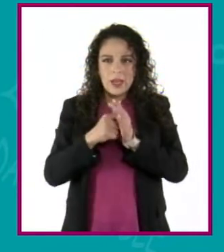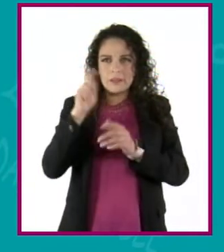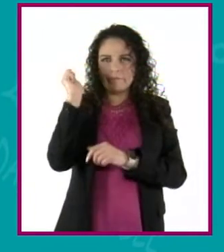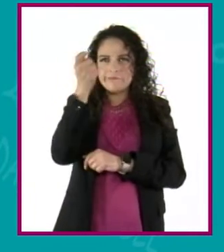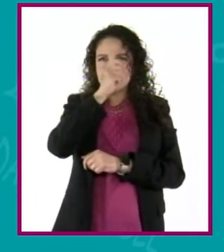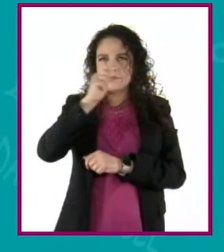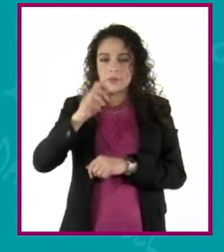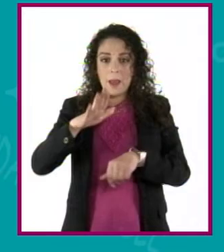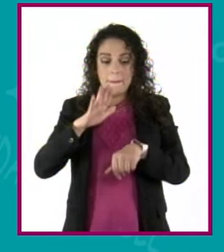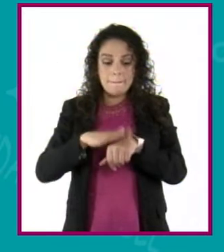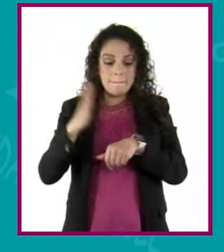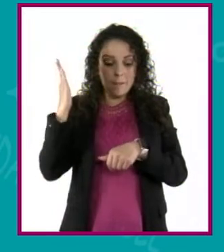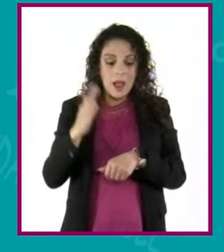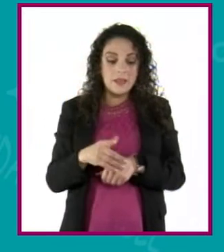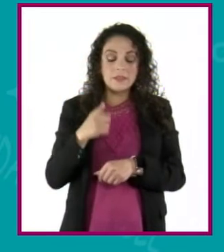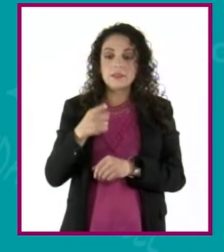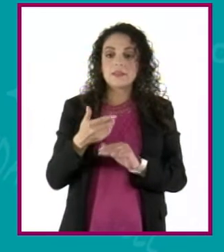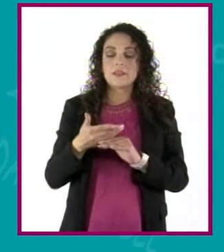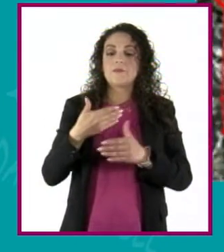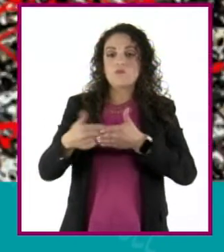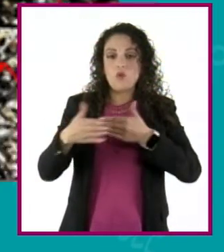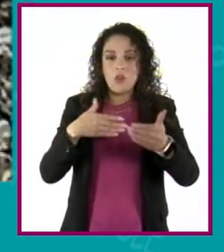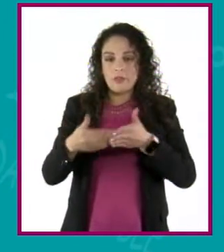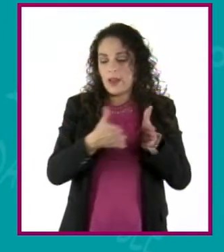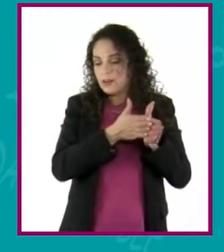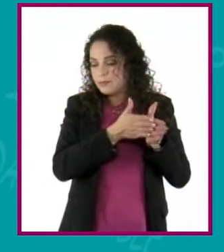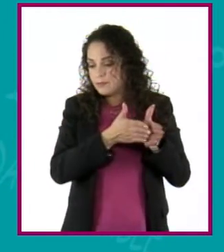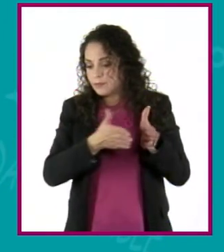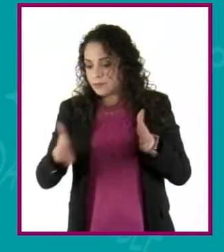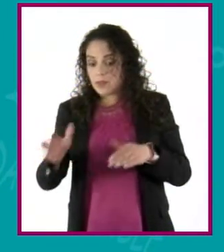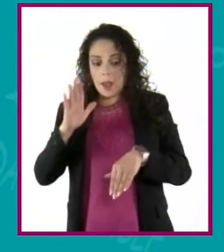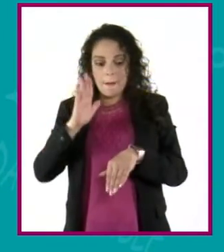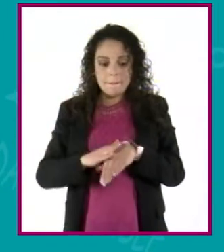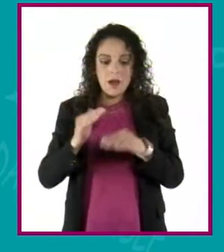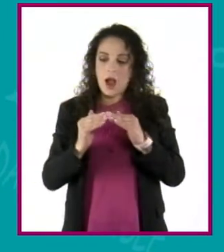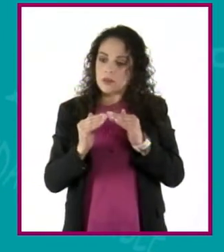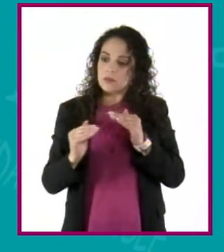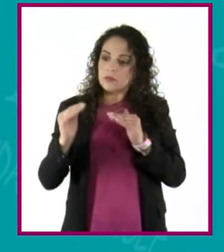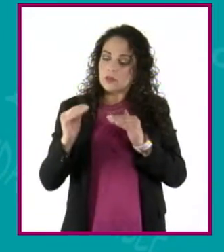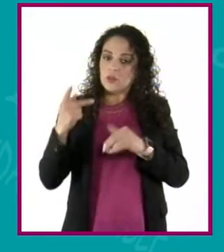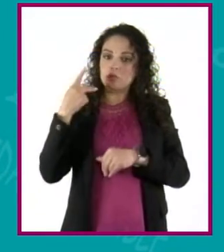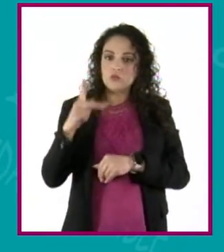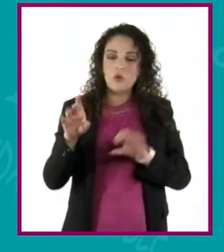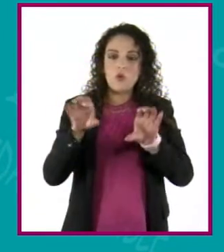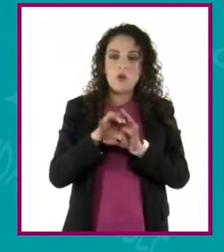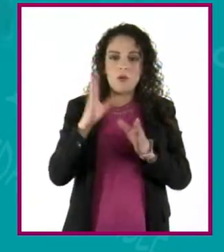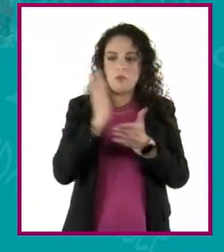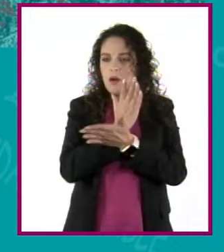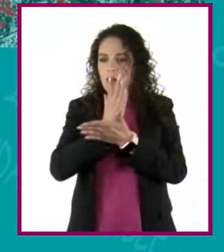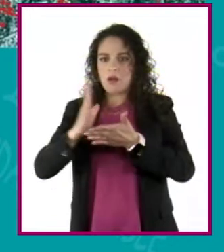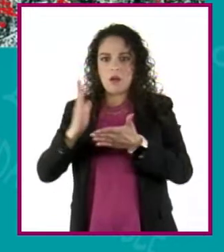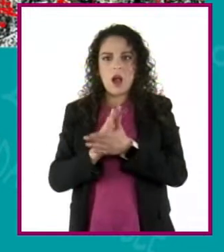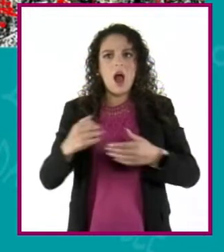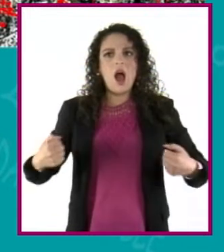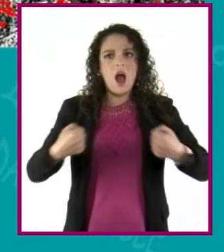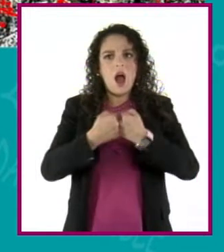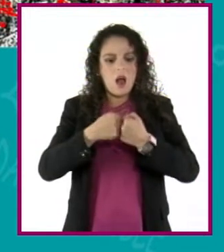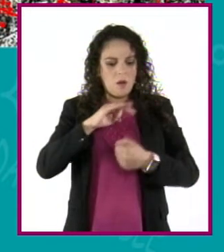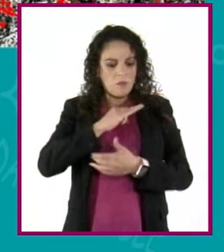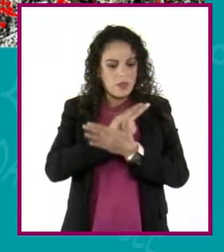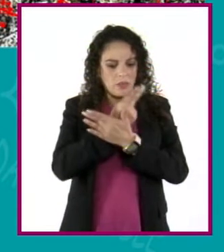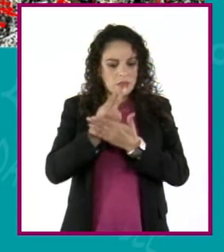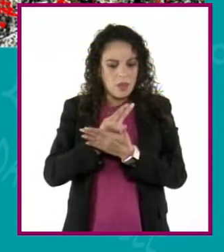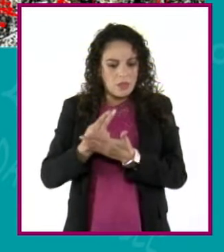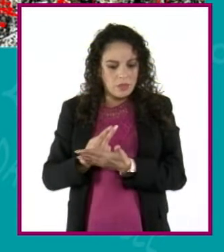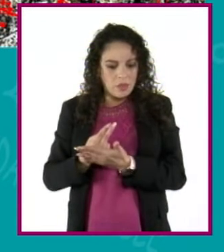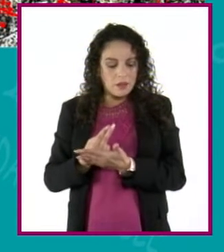más recientes eran las pinturas, la dimensión fractal era más alta. El trabajo de Pollock es anterior al descubrimiento de los fractales por parte